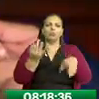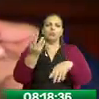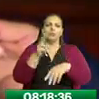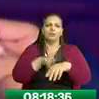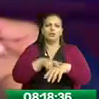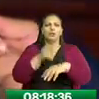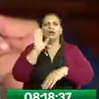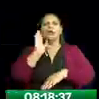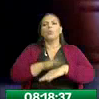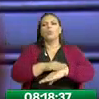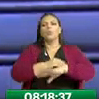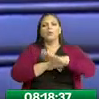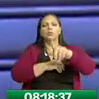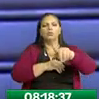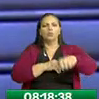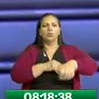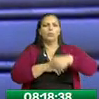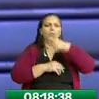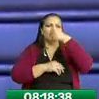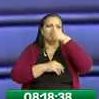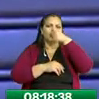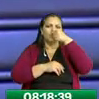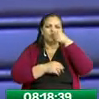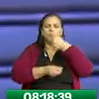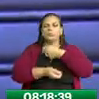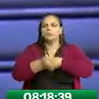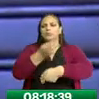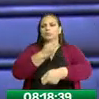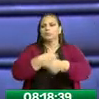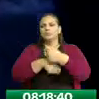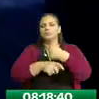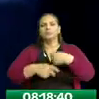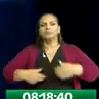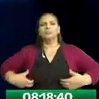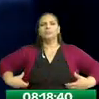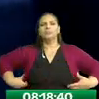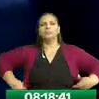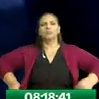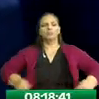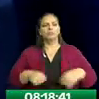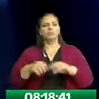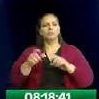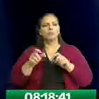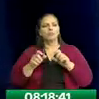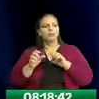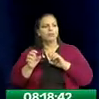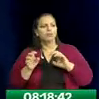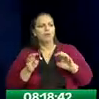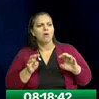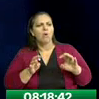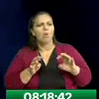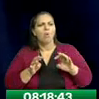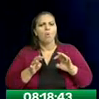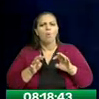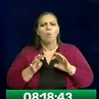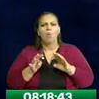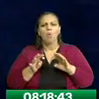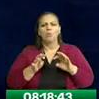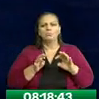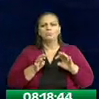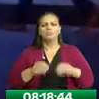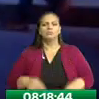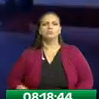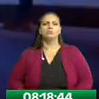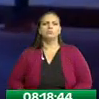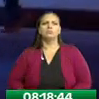sustancias psicotrópicas. Mientras que en este sector todavía están sorprendidos por los hechos registrados frente a sus domicilios en horas de la